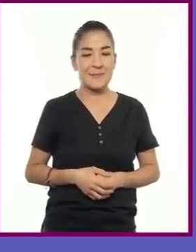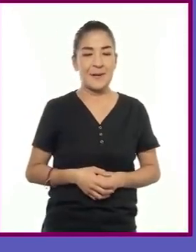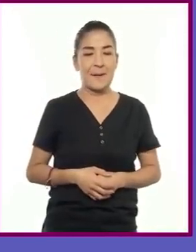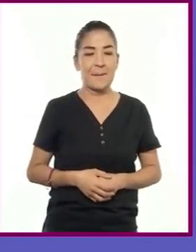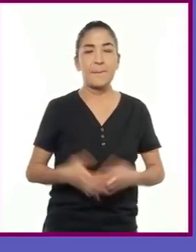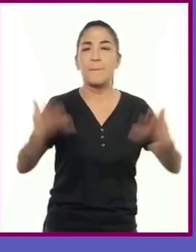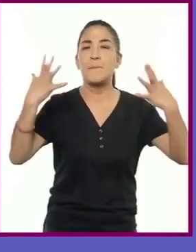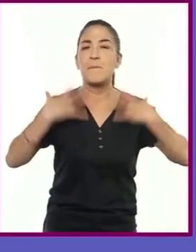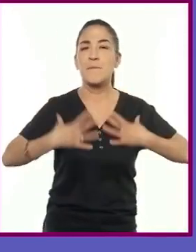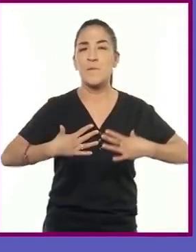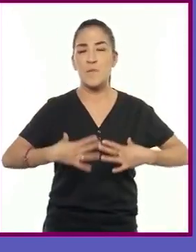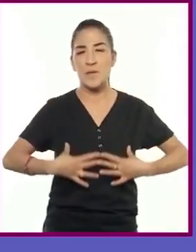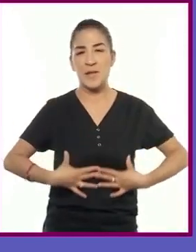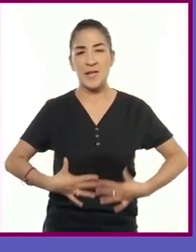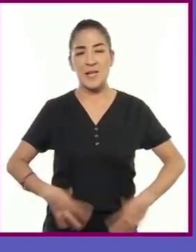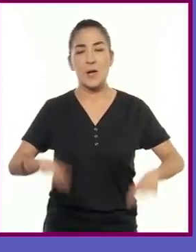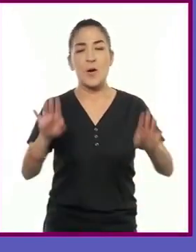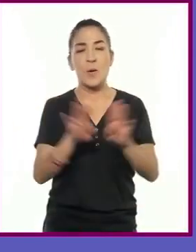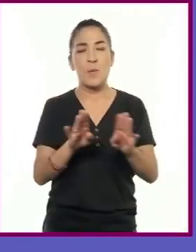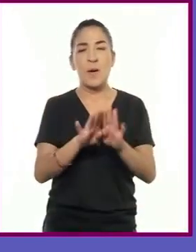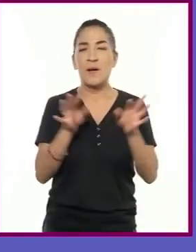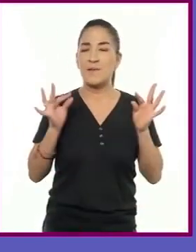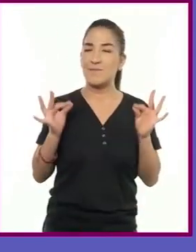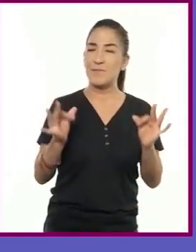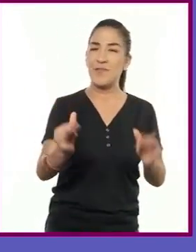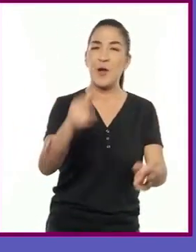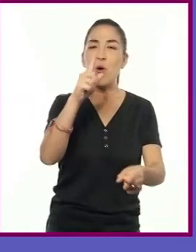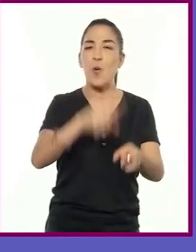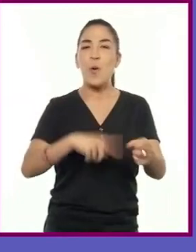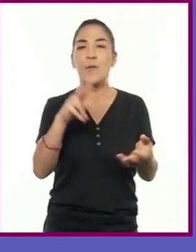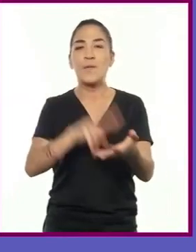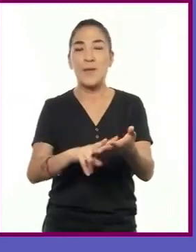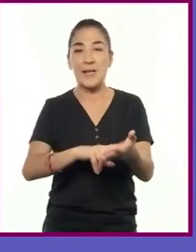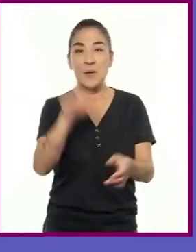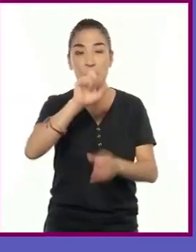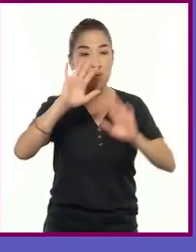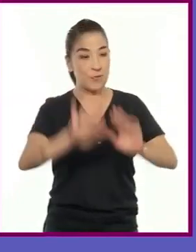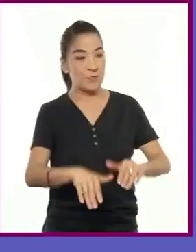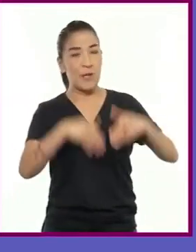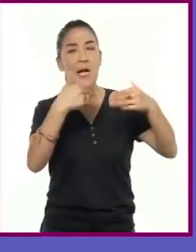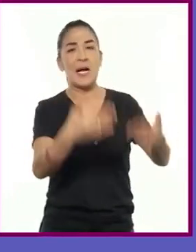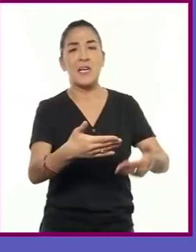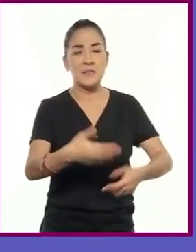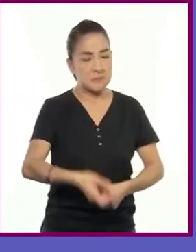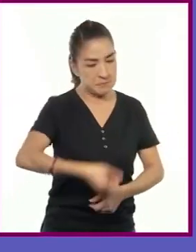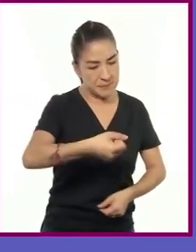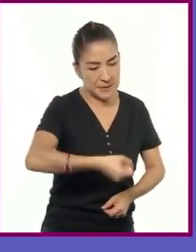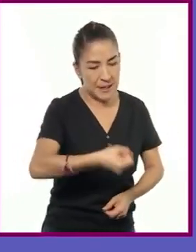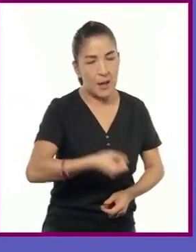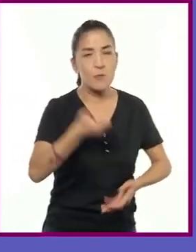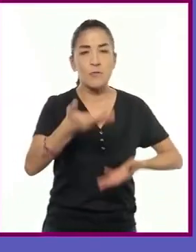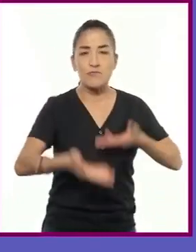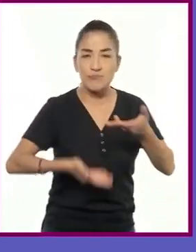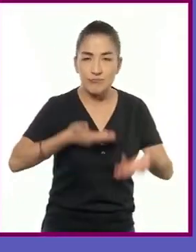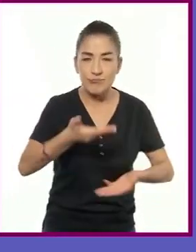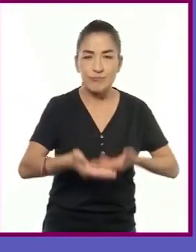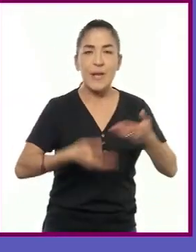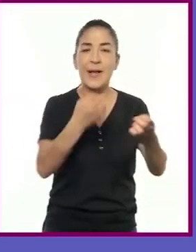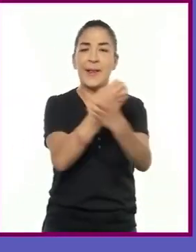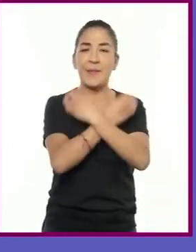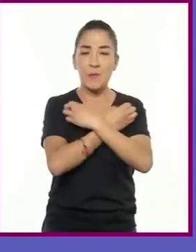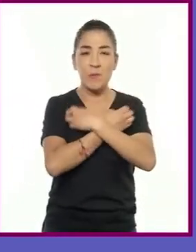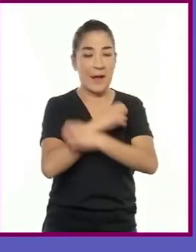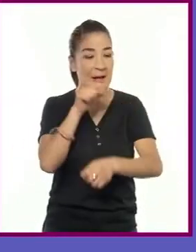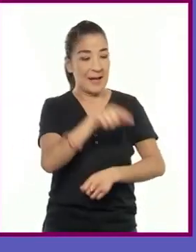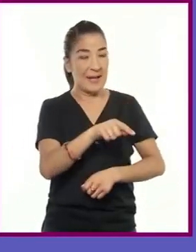Vestido un gabán de paño fino verde, cuando llegó a ellos, los saludó cortésmente y picando a la